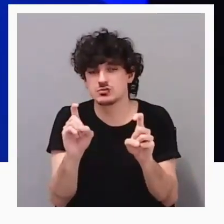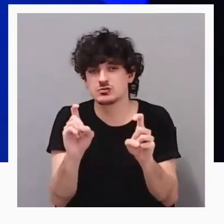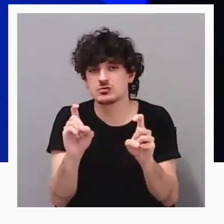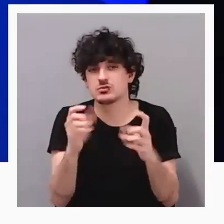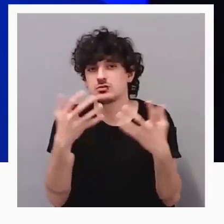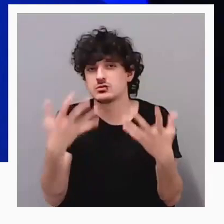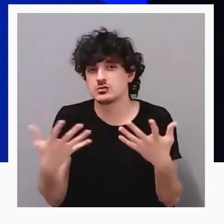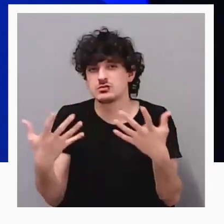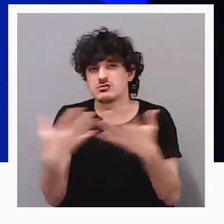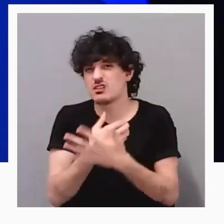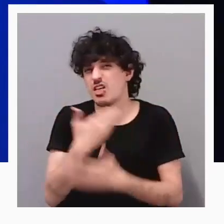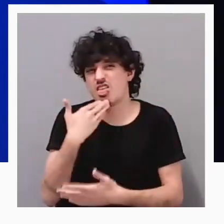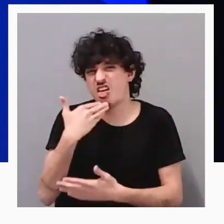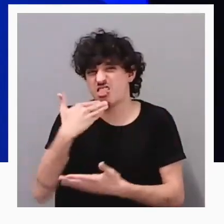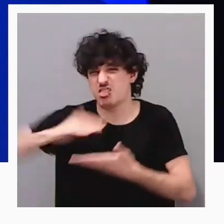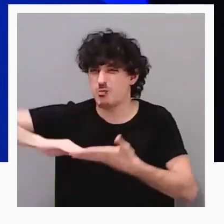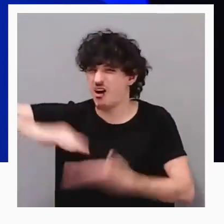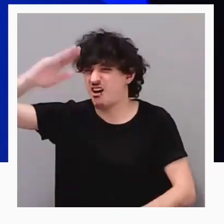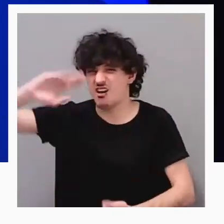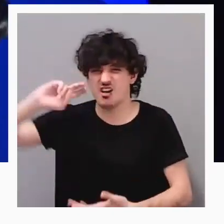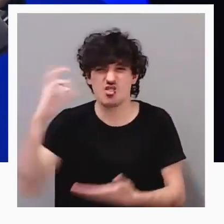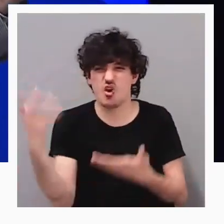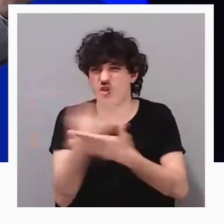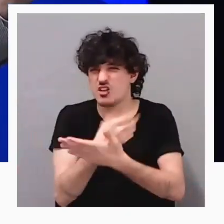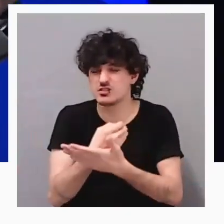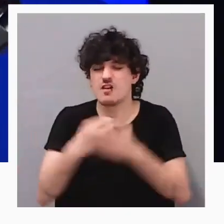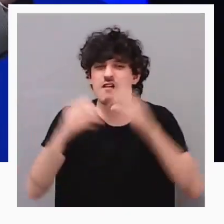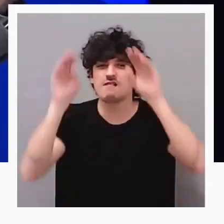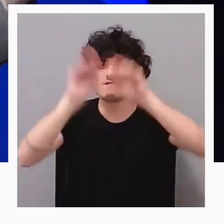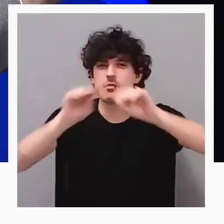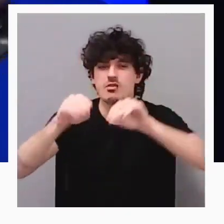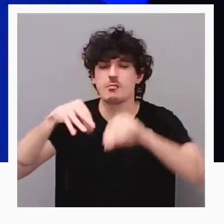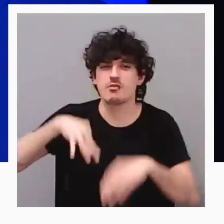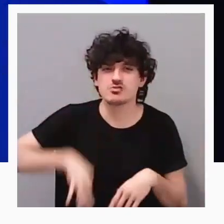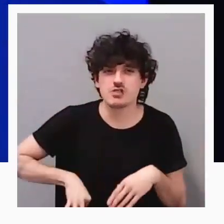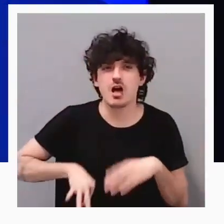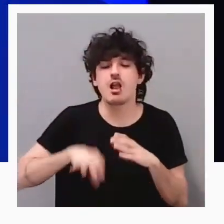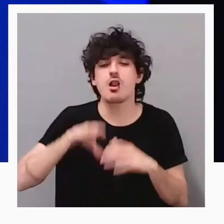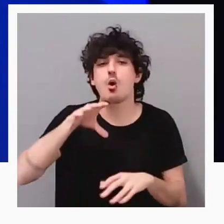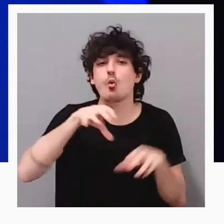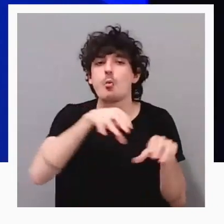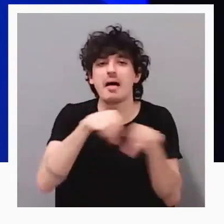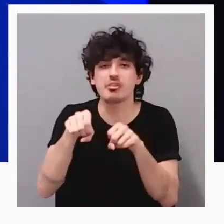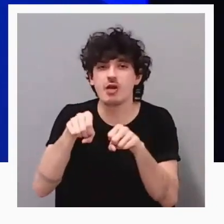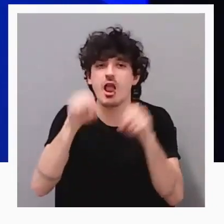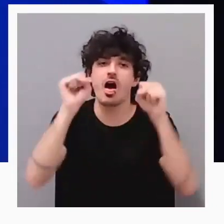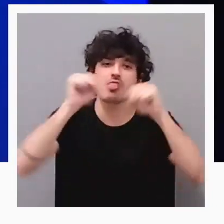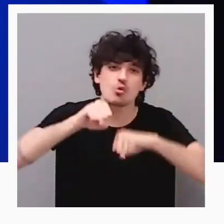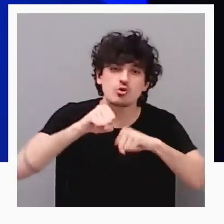las edades que pueden tener el alumnado, ¿no? Desde formación profesional, ocupacional, incluidos adultos y algunos